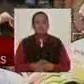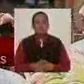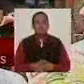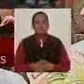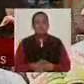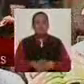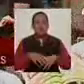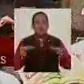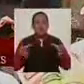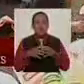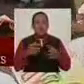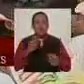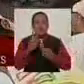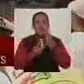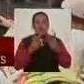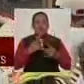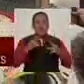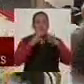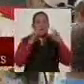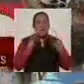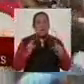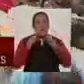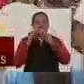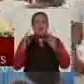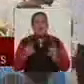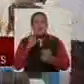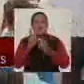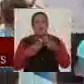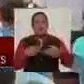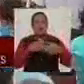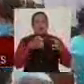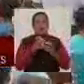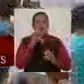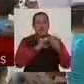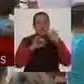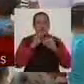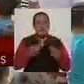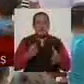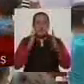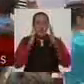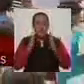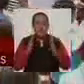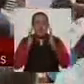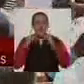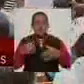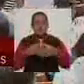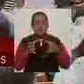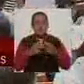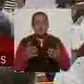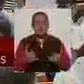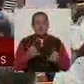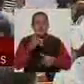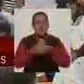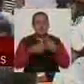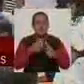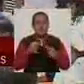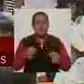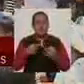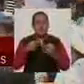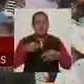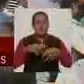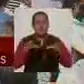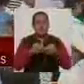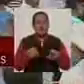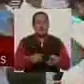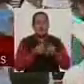diferentes carpas o stands que se han organizado para brindar servicio de atención a la comunidad. Entre ellos tenemos atención